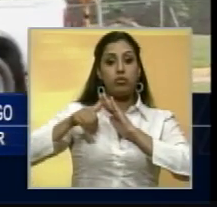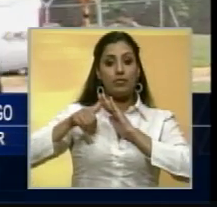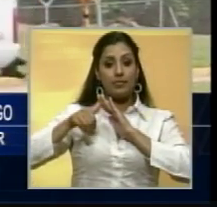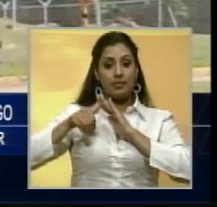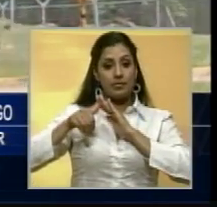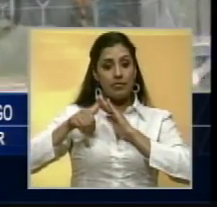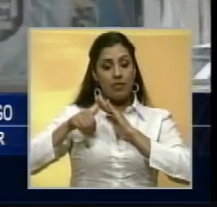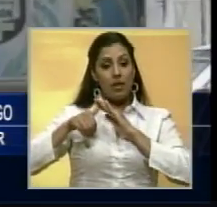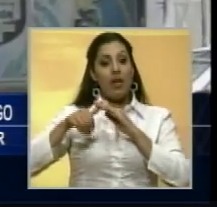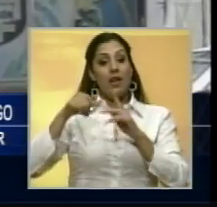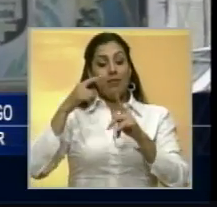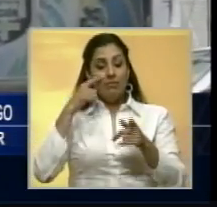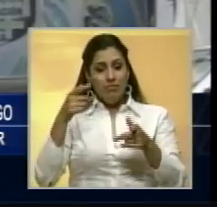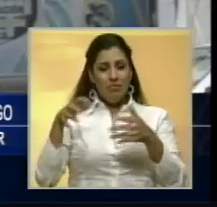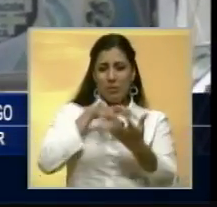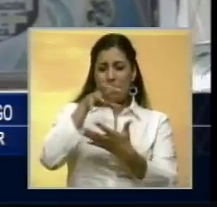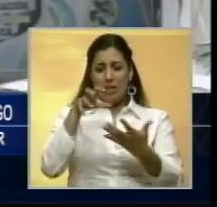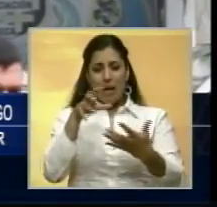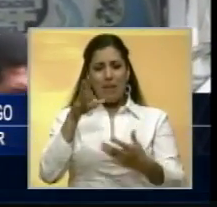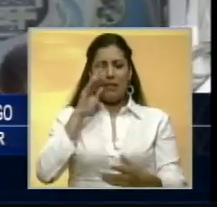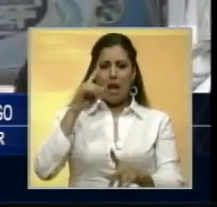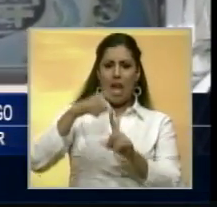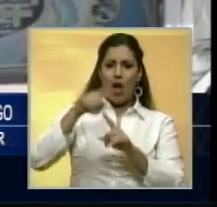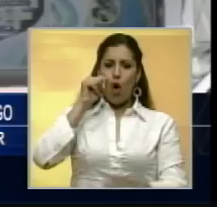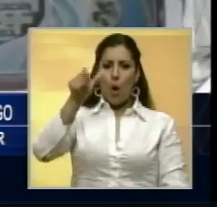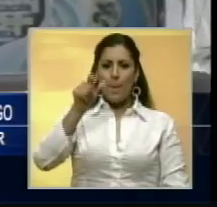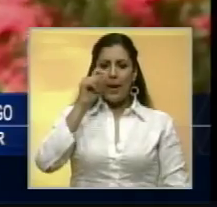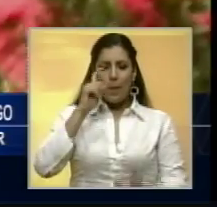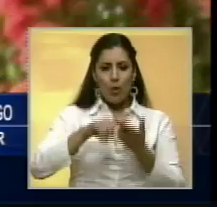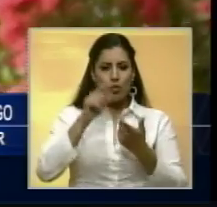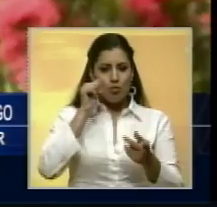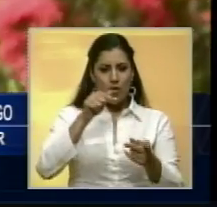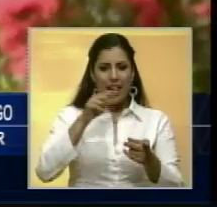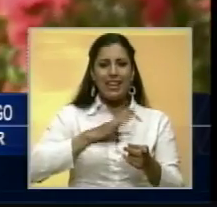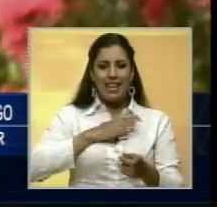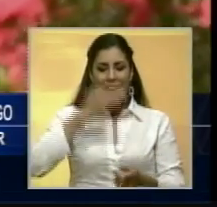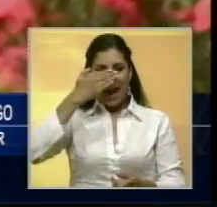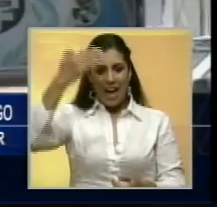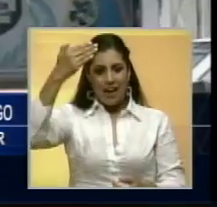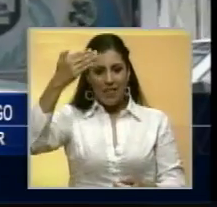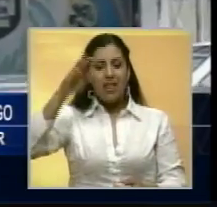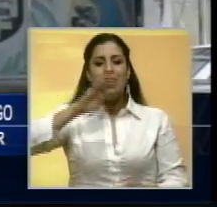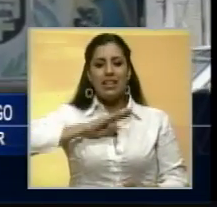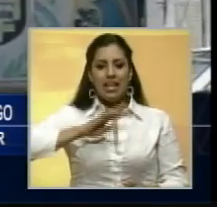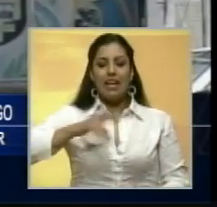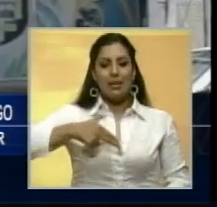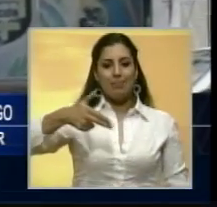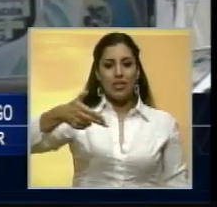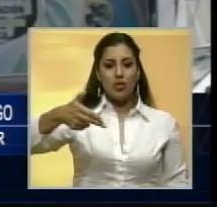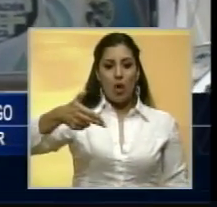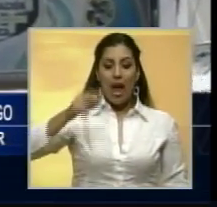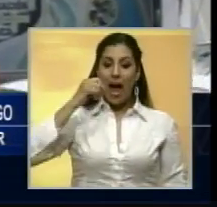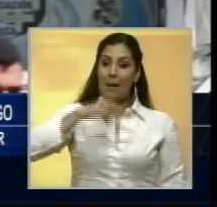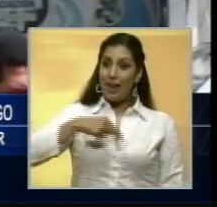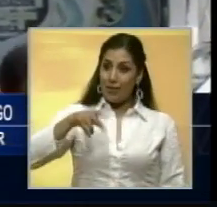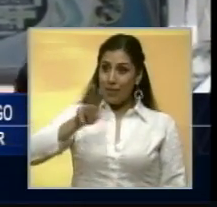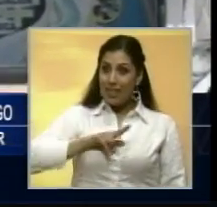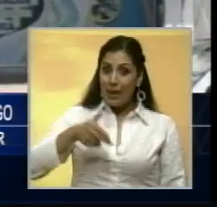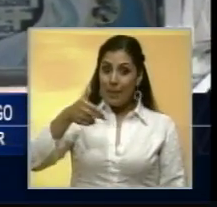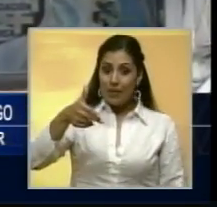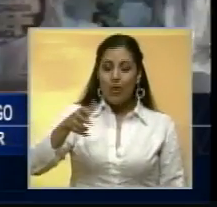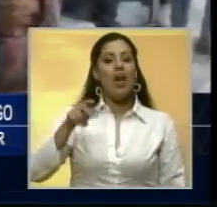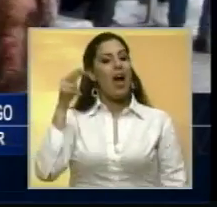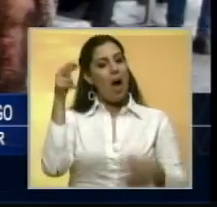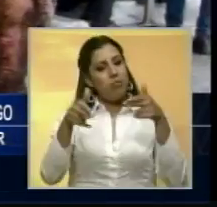sus pertenencias. En medio de la situación se percataron de que el padre de la familia, un comerciante de origen libanés, estaba armado y los delincuentes abrieron